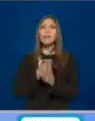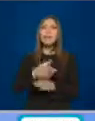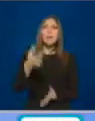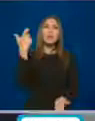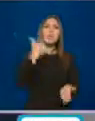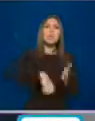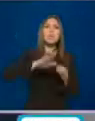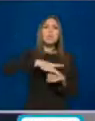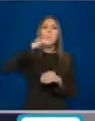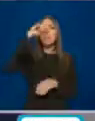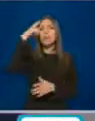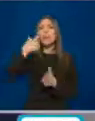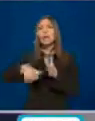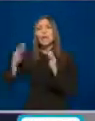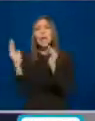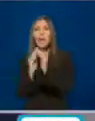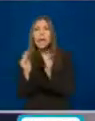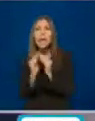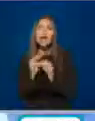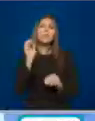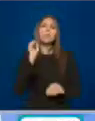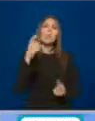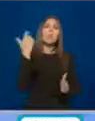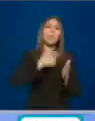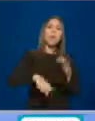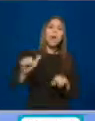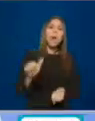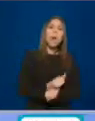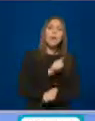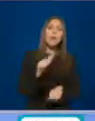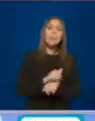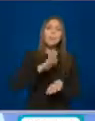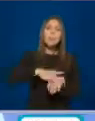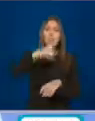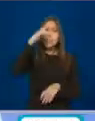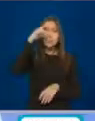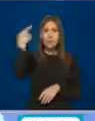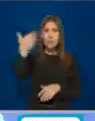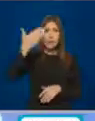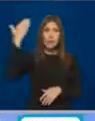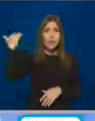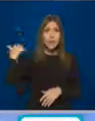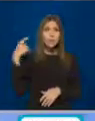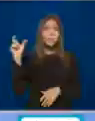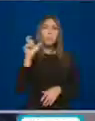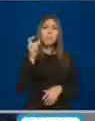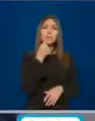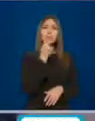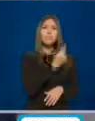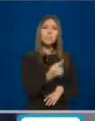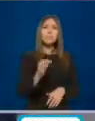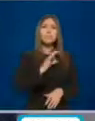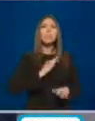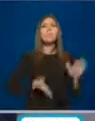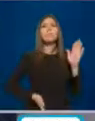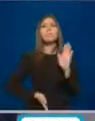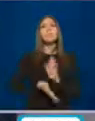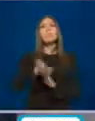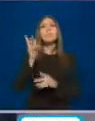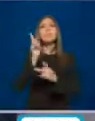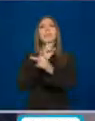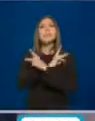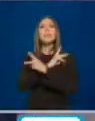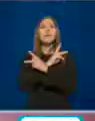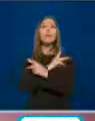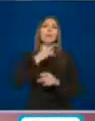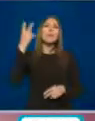una casa, Claro. a la compra de un auto. Cierto es. Cuando éramos pequeños, Es podías cierto. darte el lujo de viajar. A veces ya ni Vacaciones